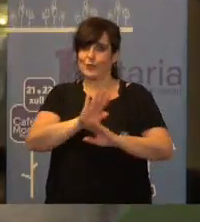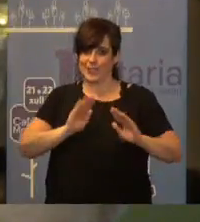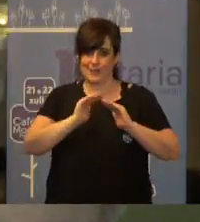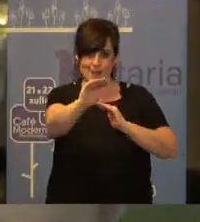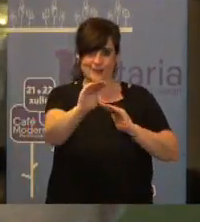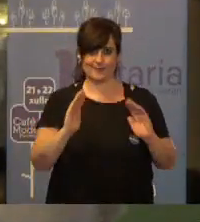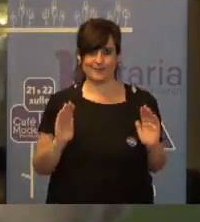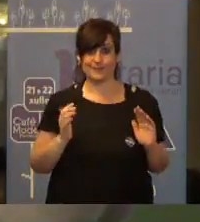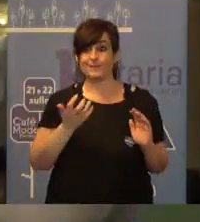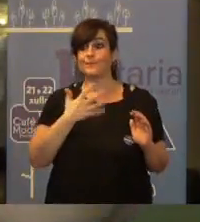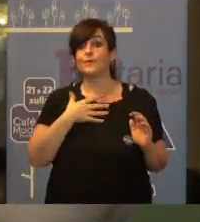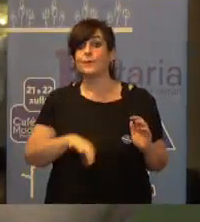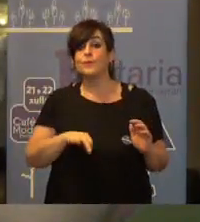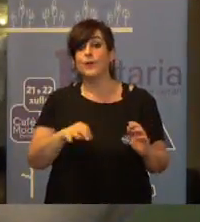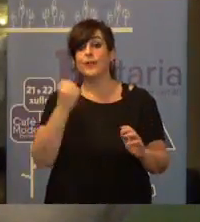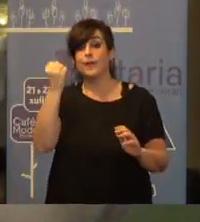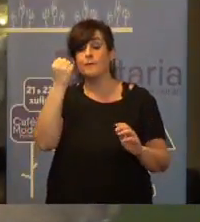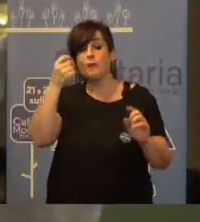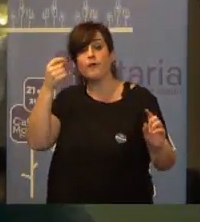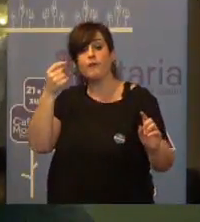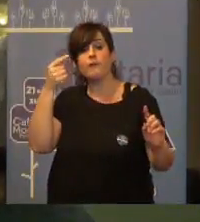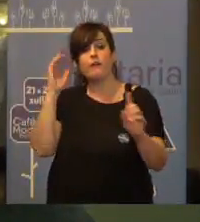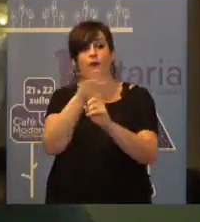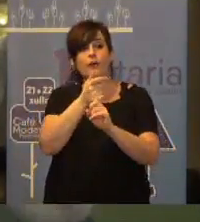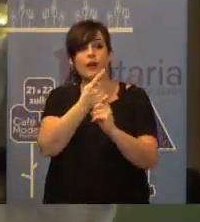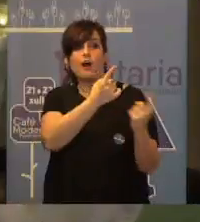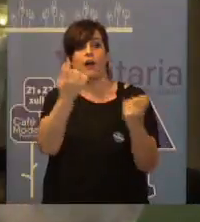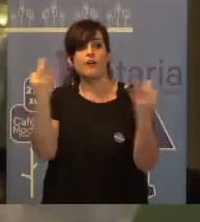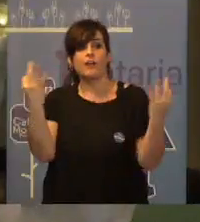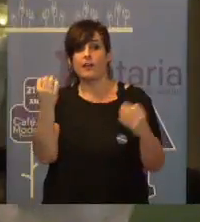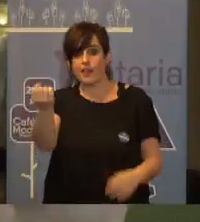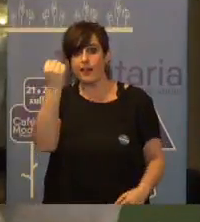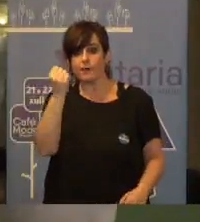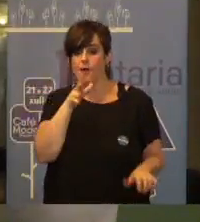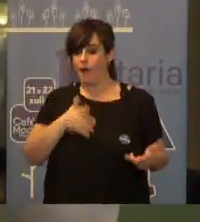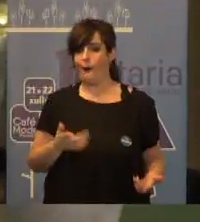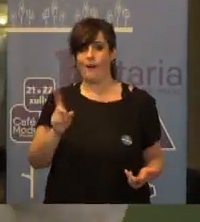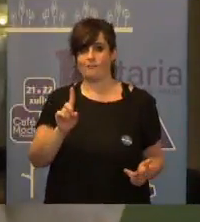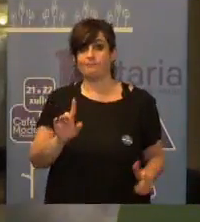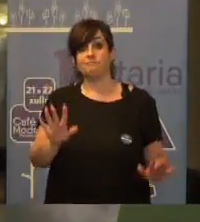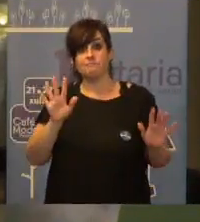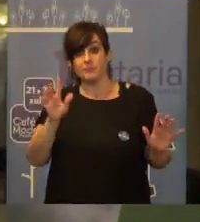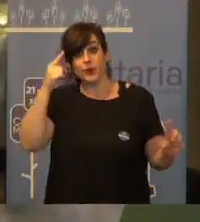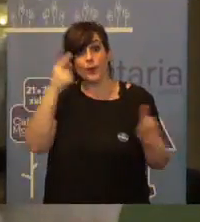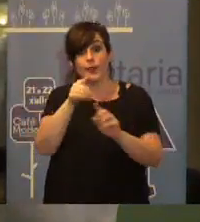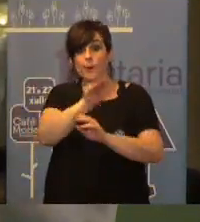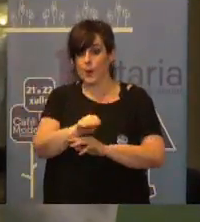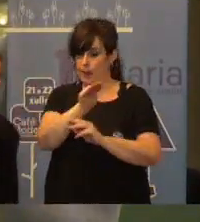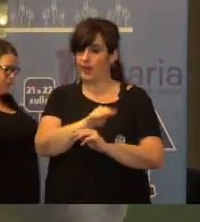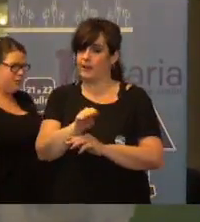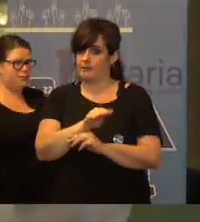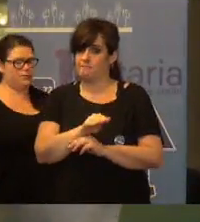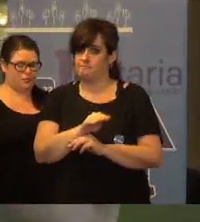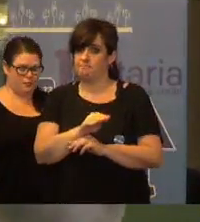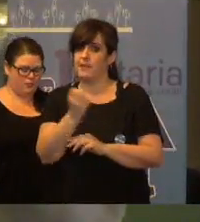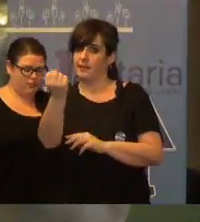Igual para conseguir o poder non é necesaria a hexemonía, e menos neste momento, pero, dende logo, para manter o poder é necesaria